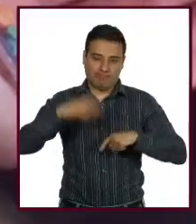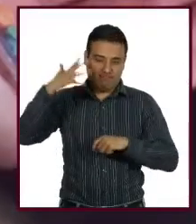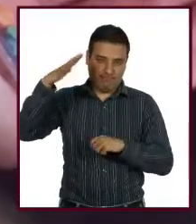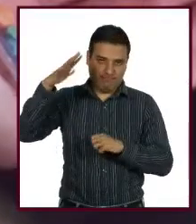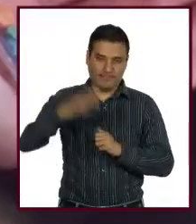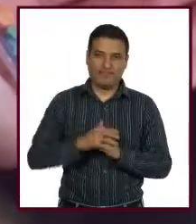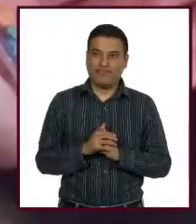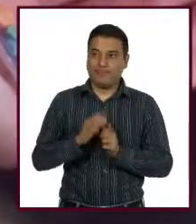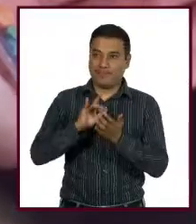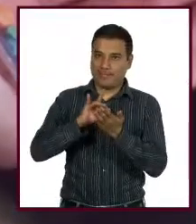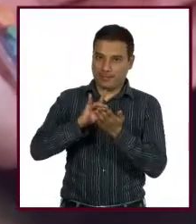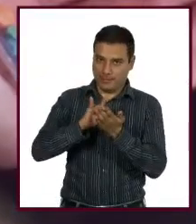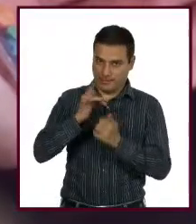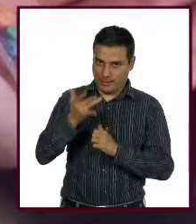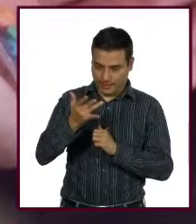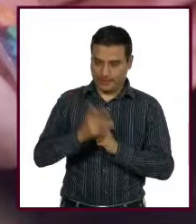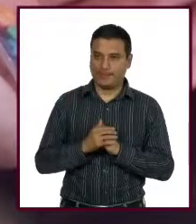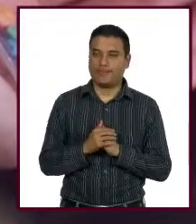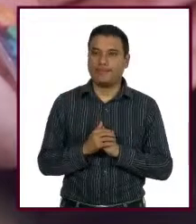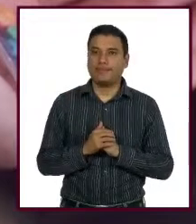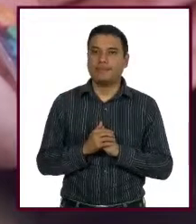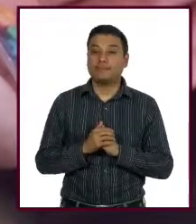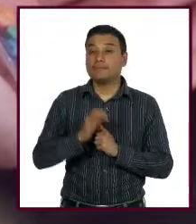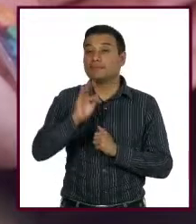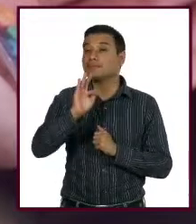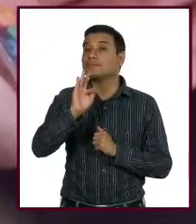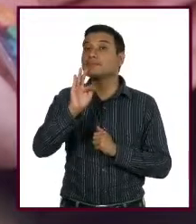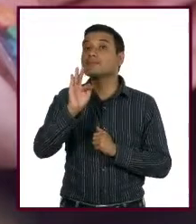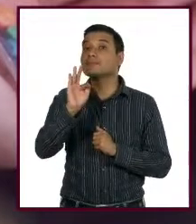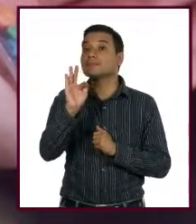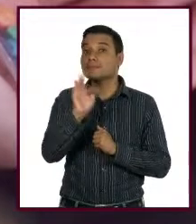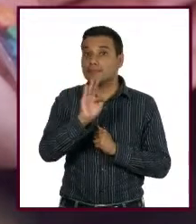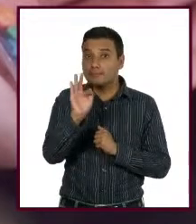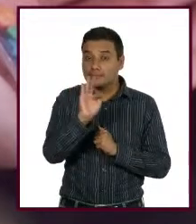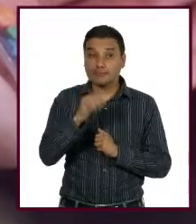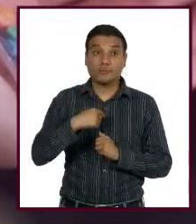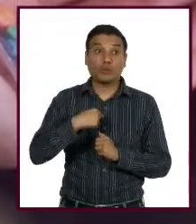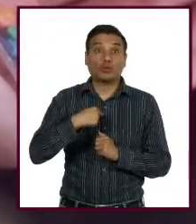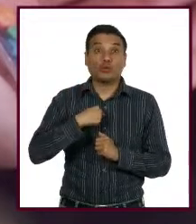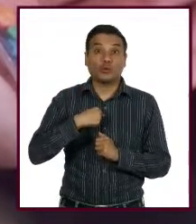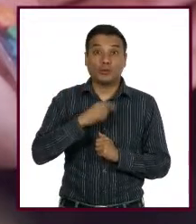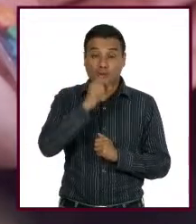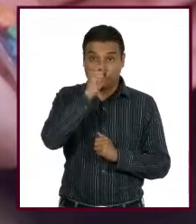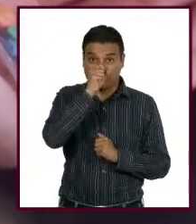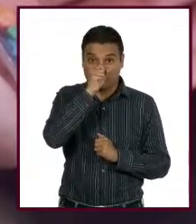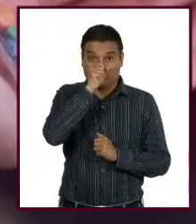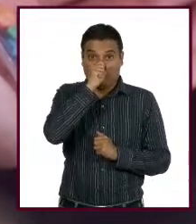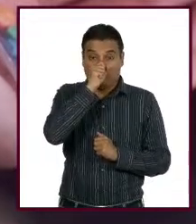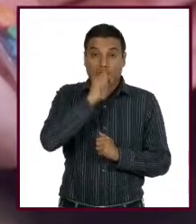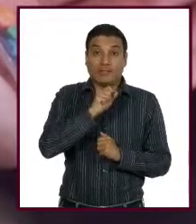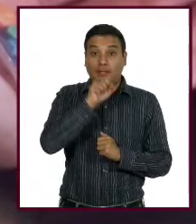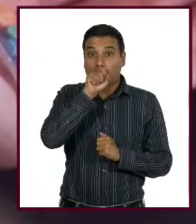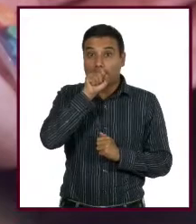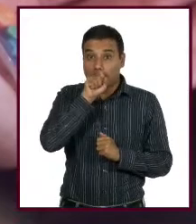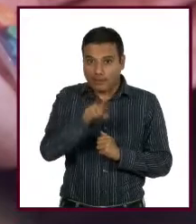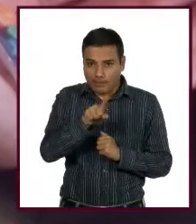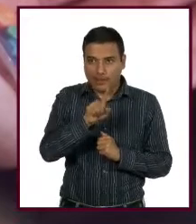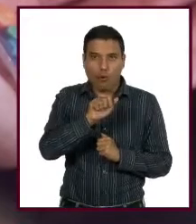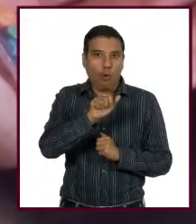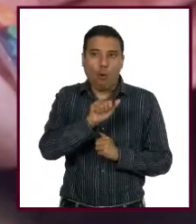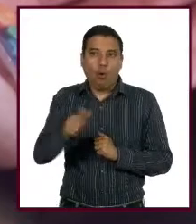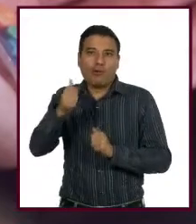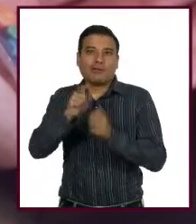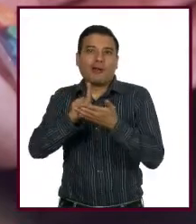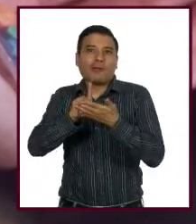gracias. Dice aquí, ¿qué pasa si consumo inhalantes y los combino con otra